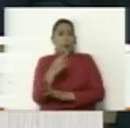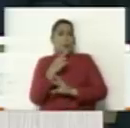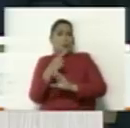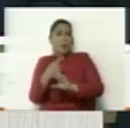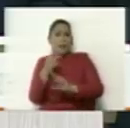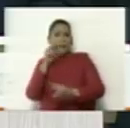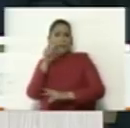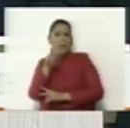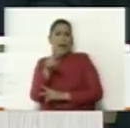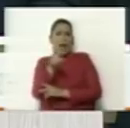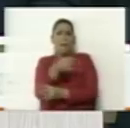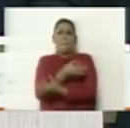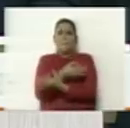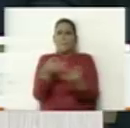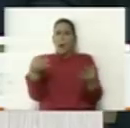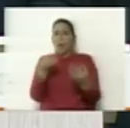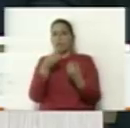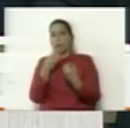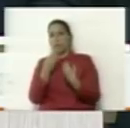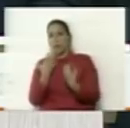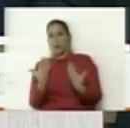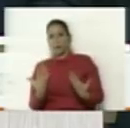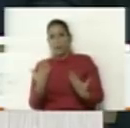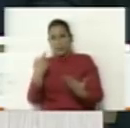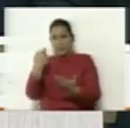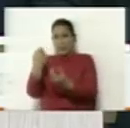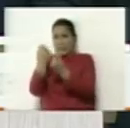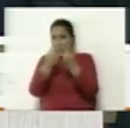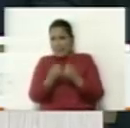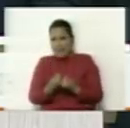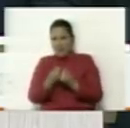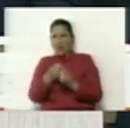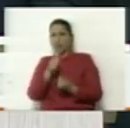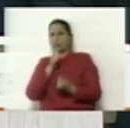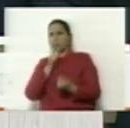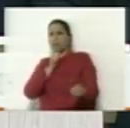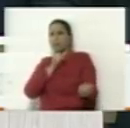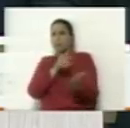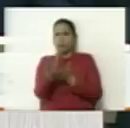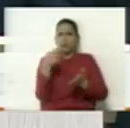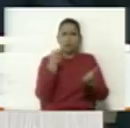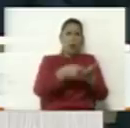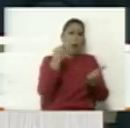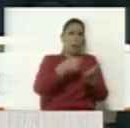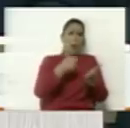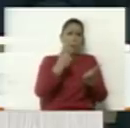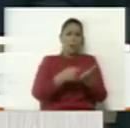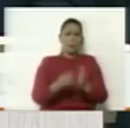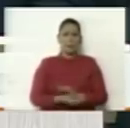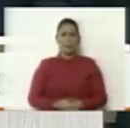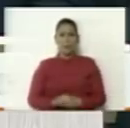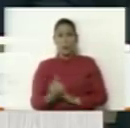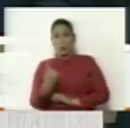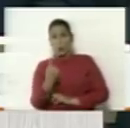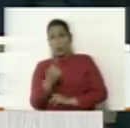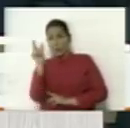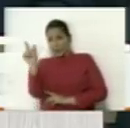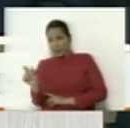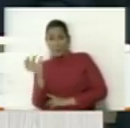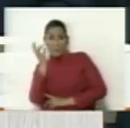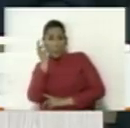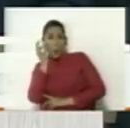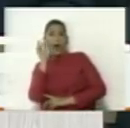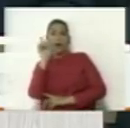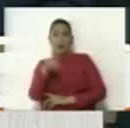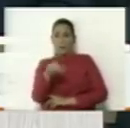estaba perfectamente bien. Y el dinero lo estaba gastando no solamente Rosana y Kevin,